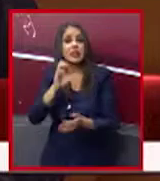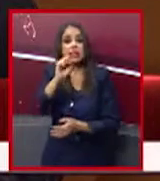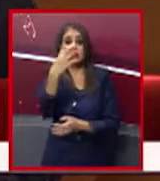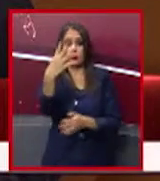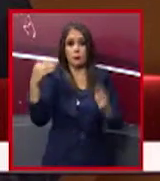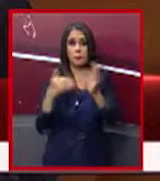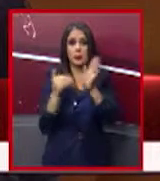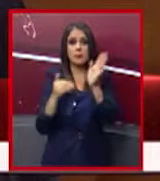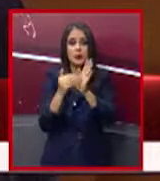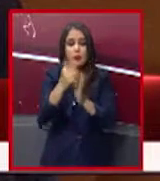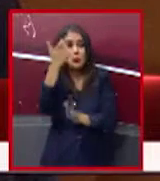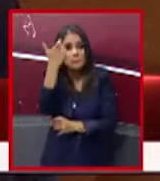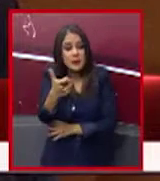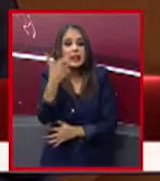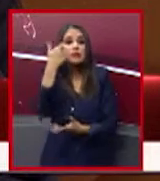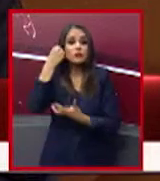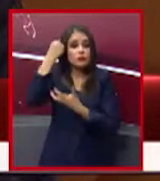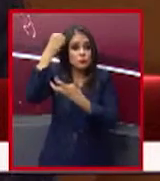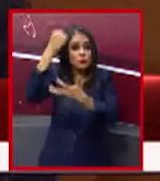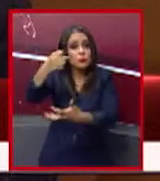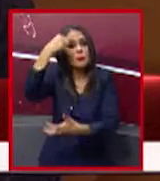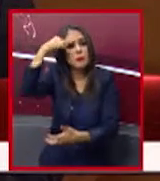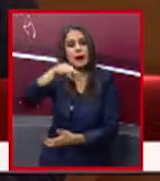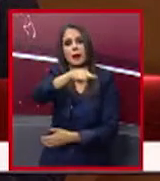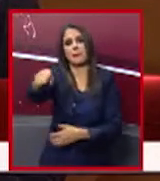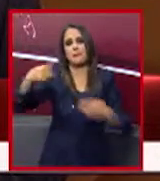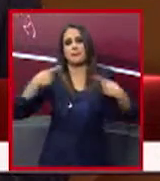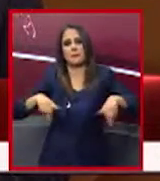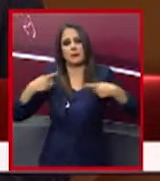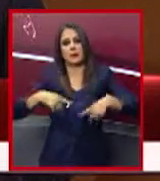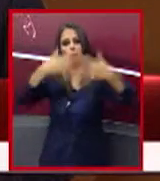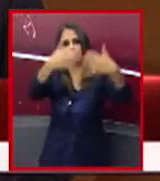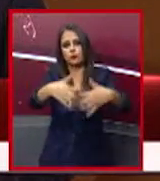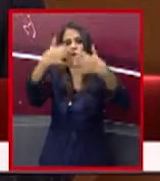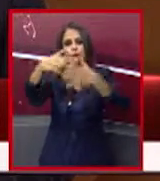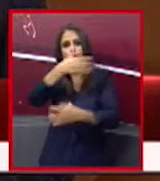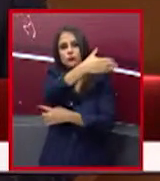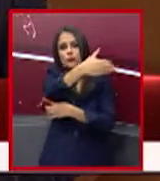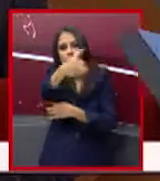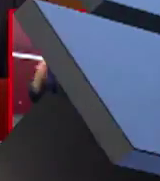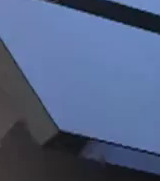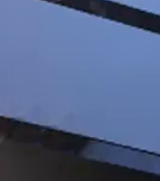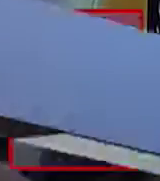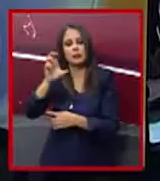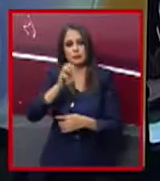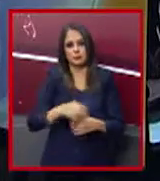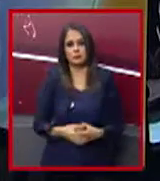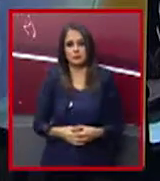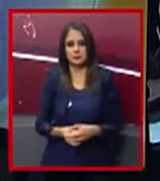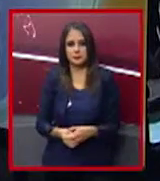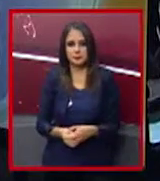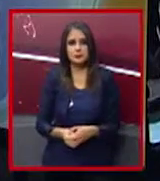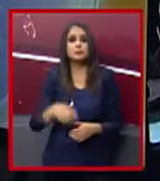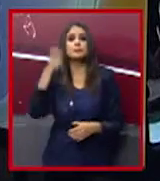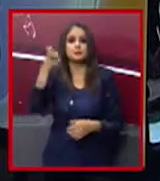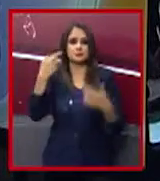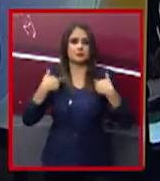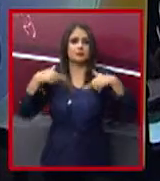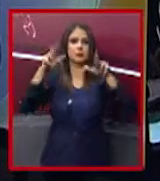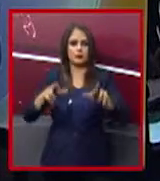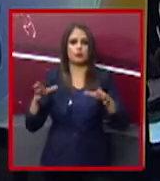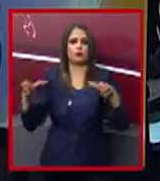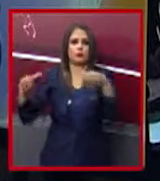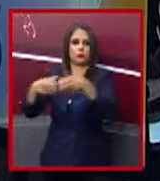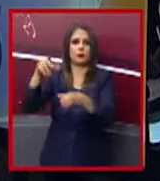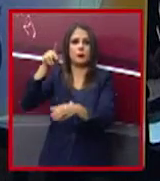millones de pesos se destinan a pequeños productores cerca de 34,000 millones de pesos. En representación de la fracción